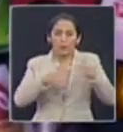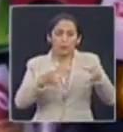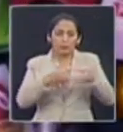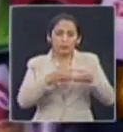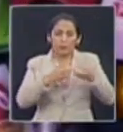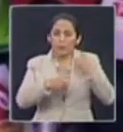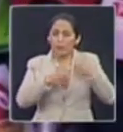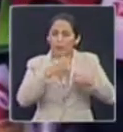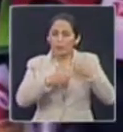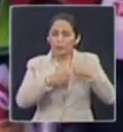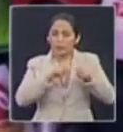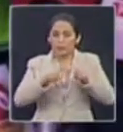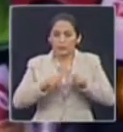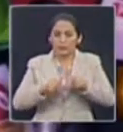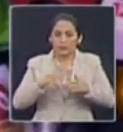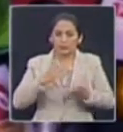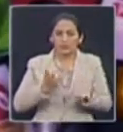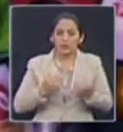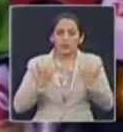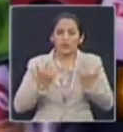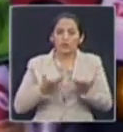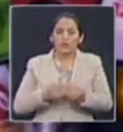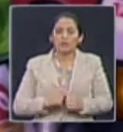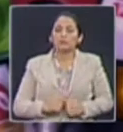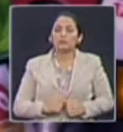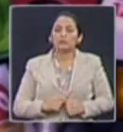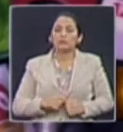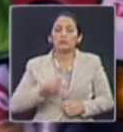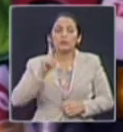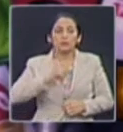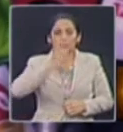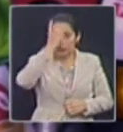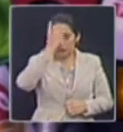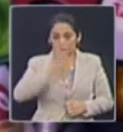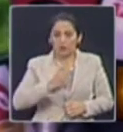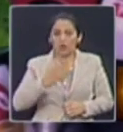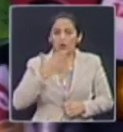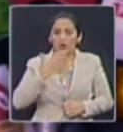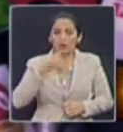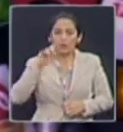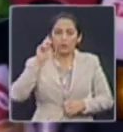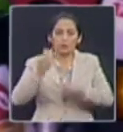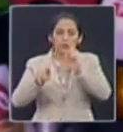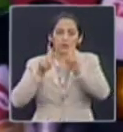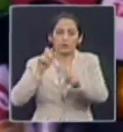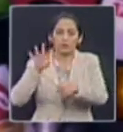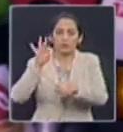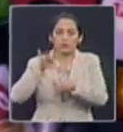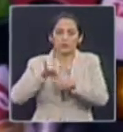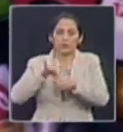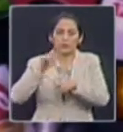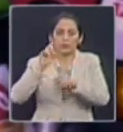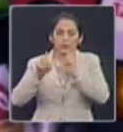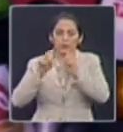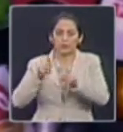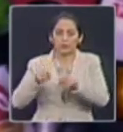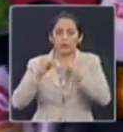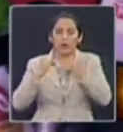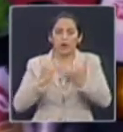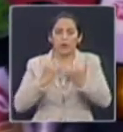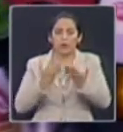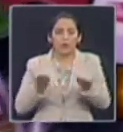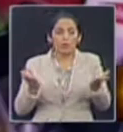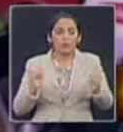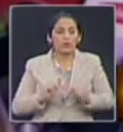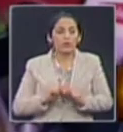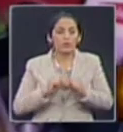Evidentemente, la Convención Nacional también tomará una postura respecto de la consulta popular. Nuestra militancia y nosotros como